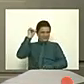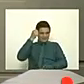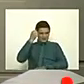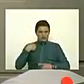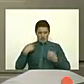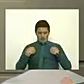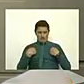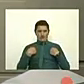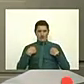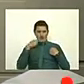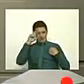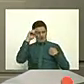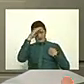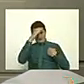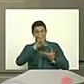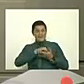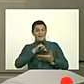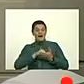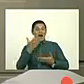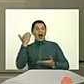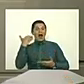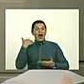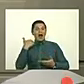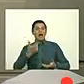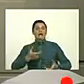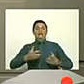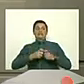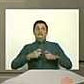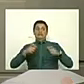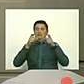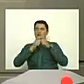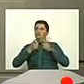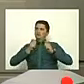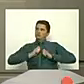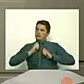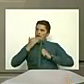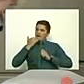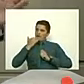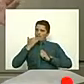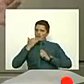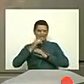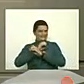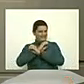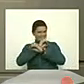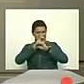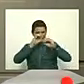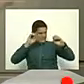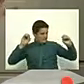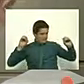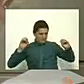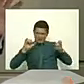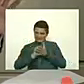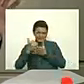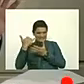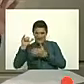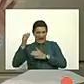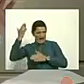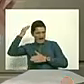idea que el contrato de estabilidad jurídica era a partir del momento cero, con los impuestos que estaban en el